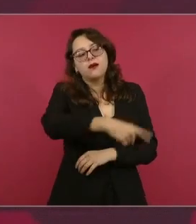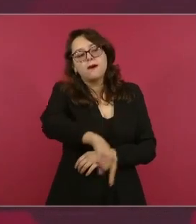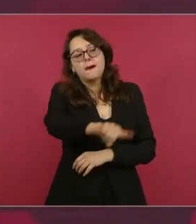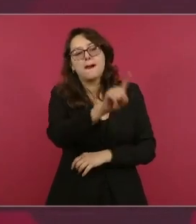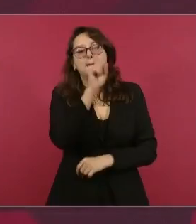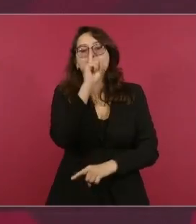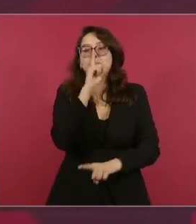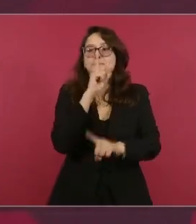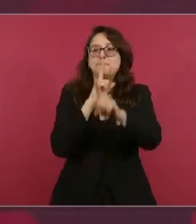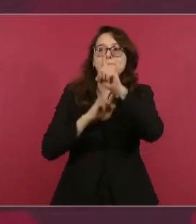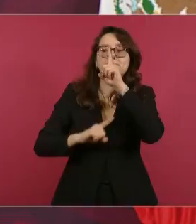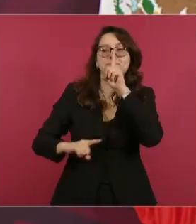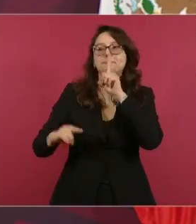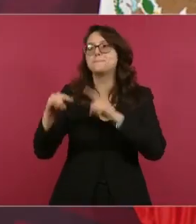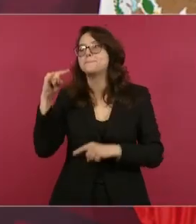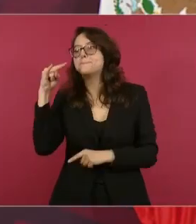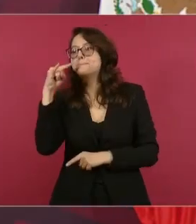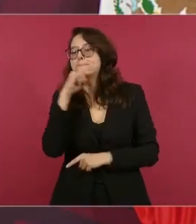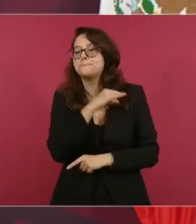y calumnian.